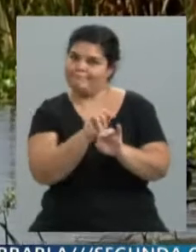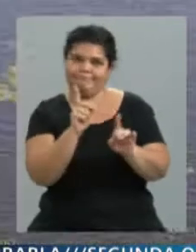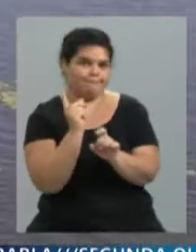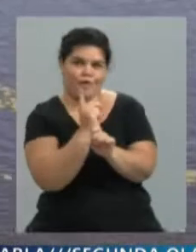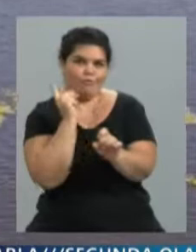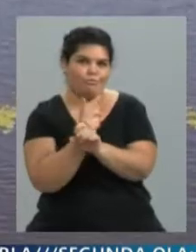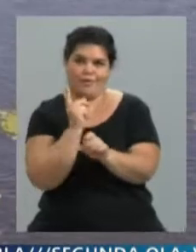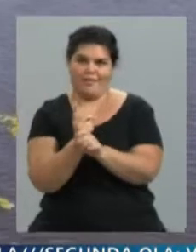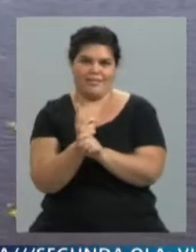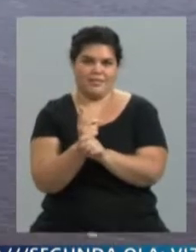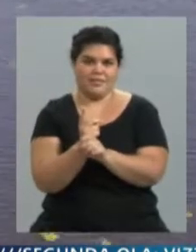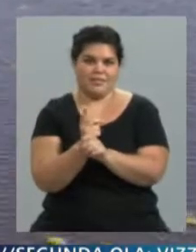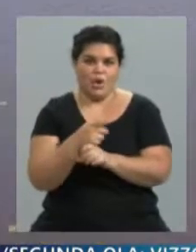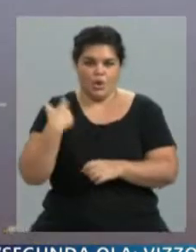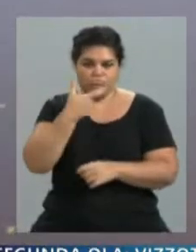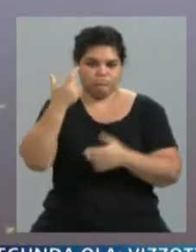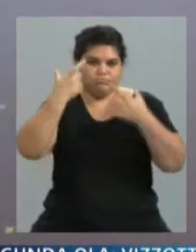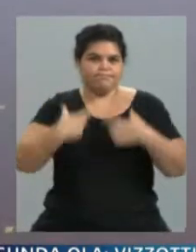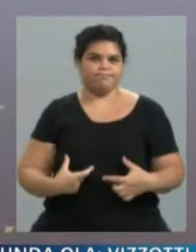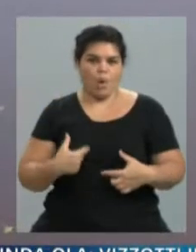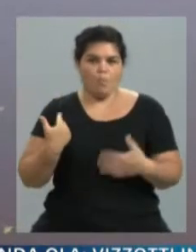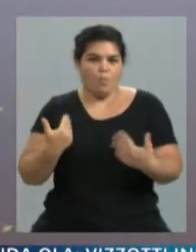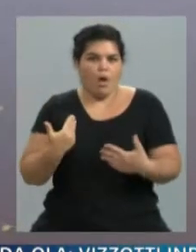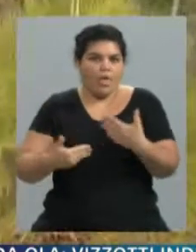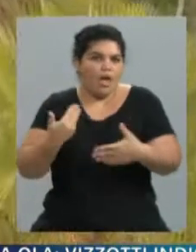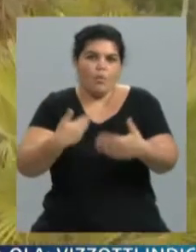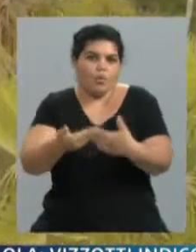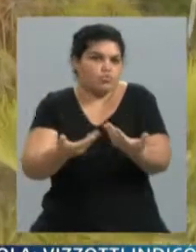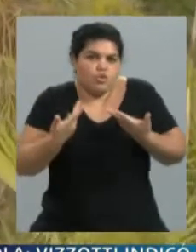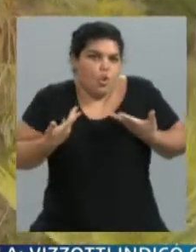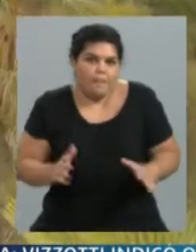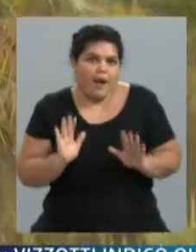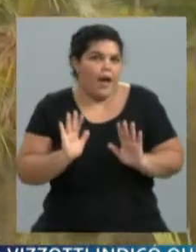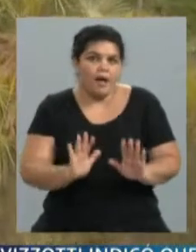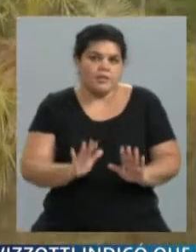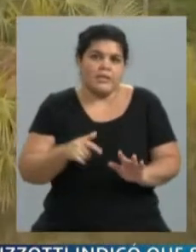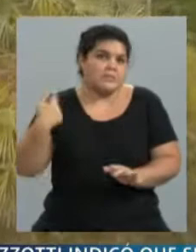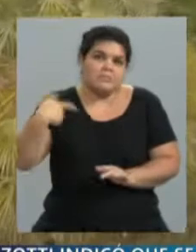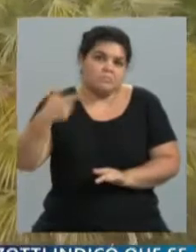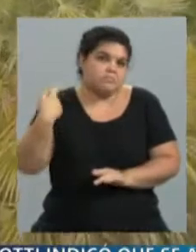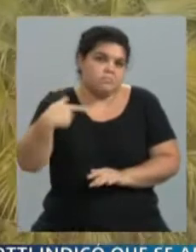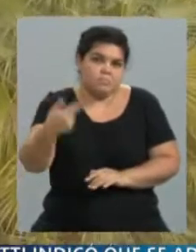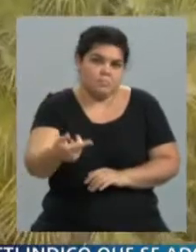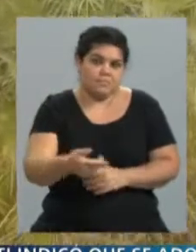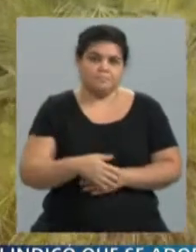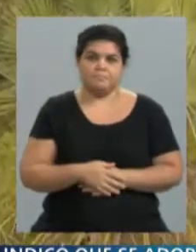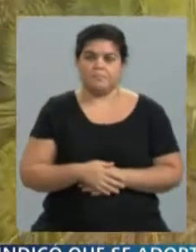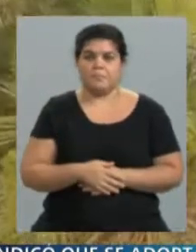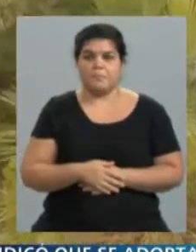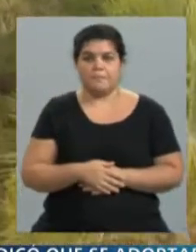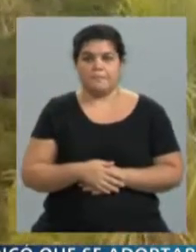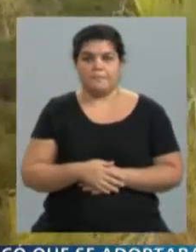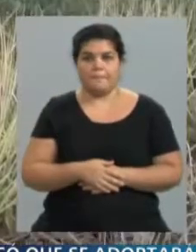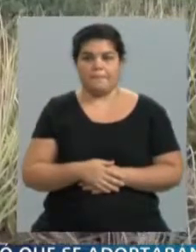como especies que no vamos a seguir evolucionando, sino que en realidad es un proceso constante y sin duda, digamos,